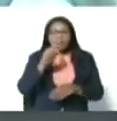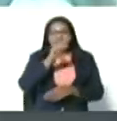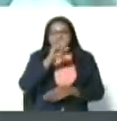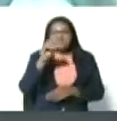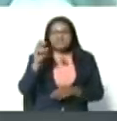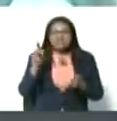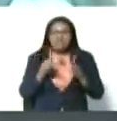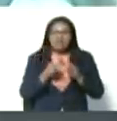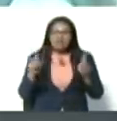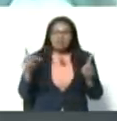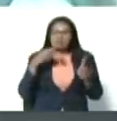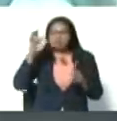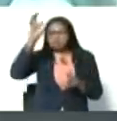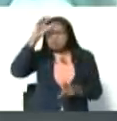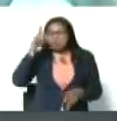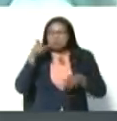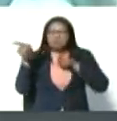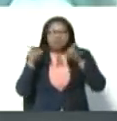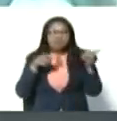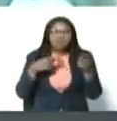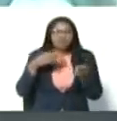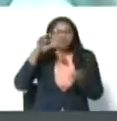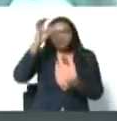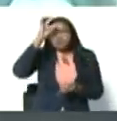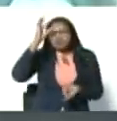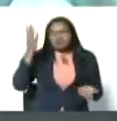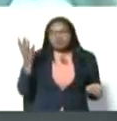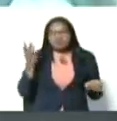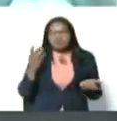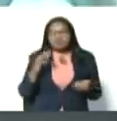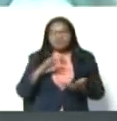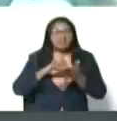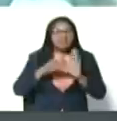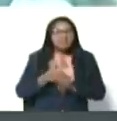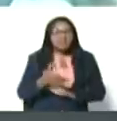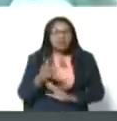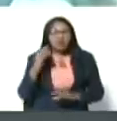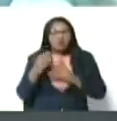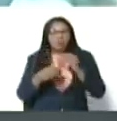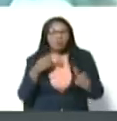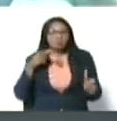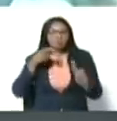kilómetros sin saber para dónde se va. Sin saber para dónde se va.